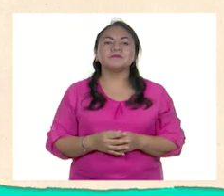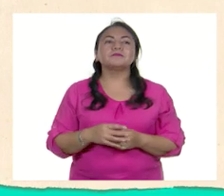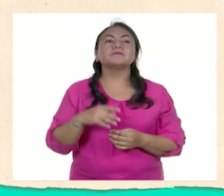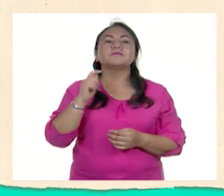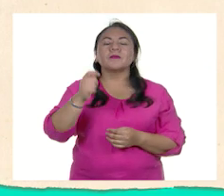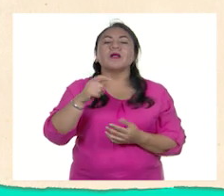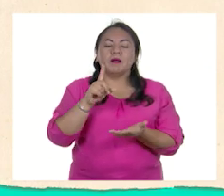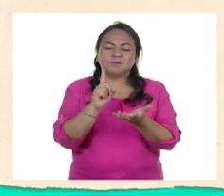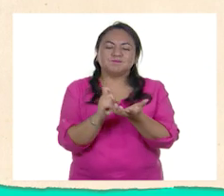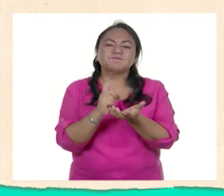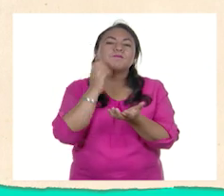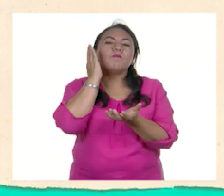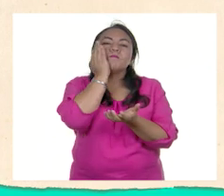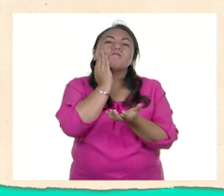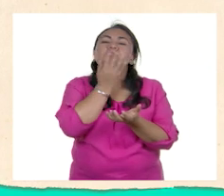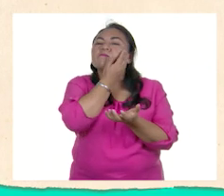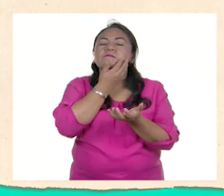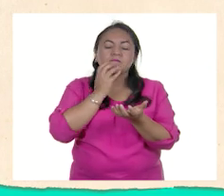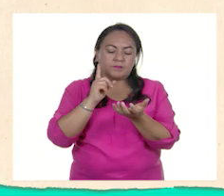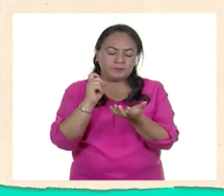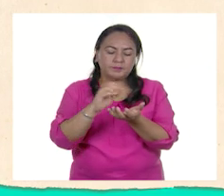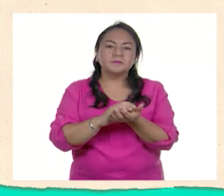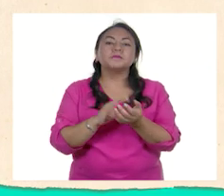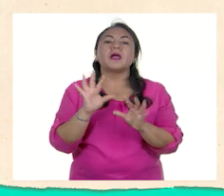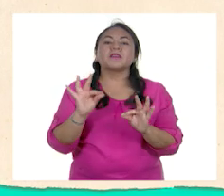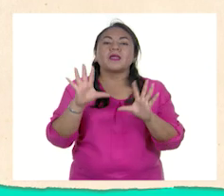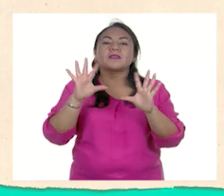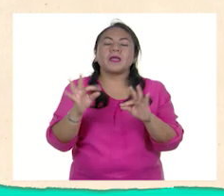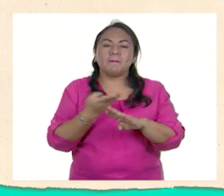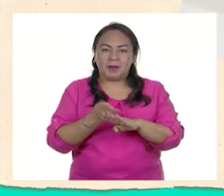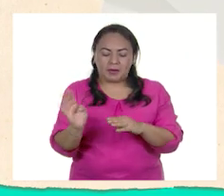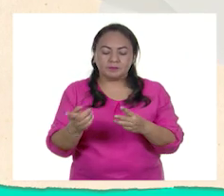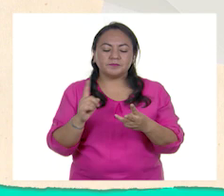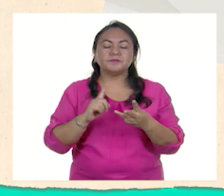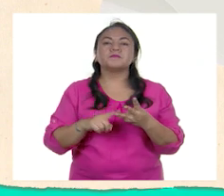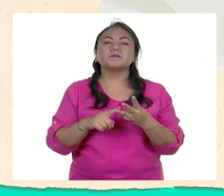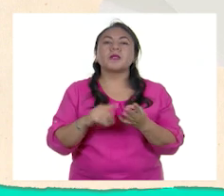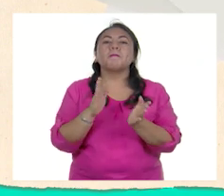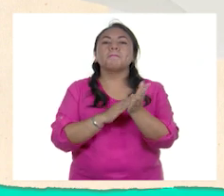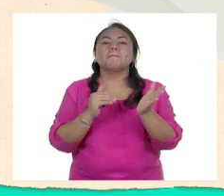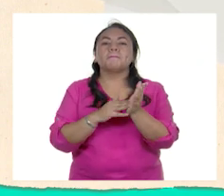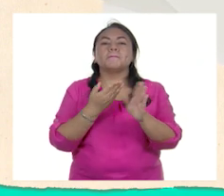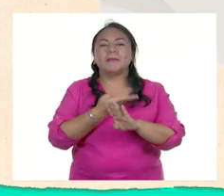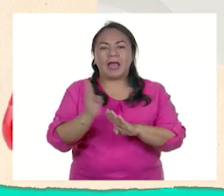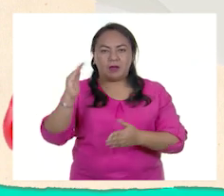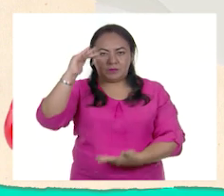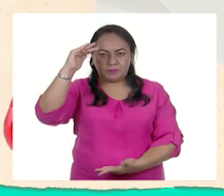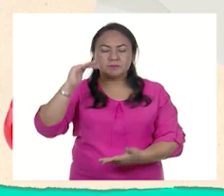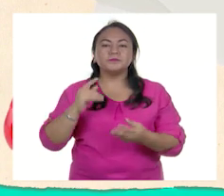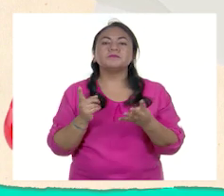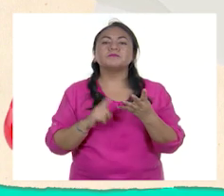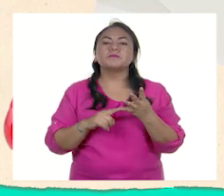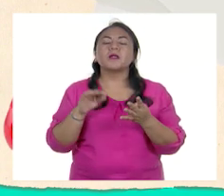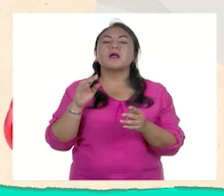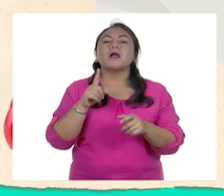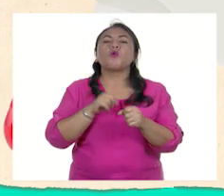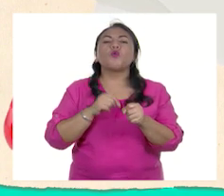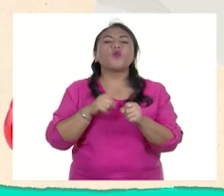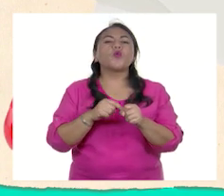espuma de afeitar, pegamento blanco, cartulina blanca, pintura